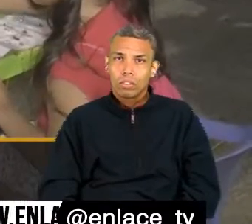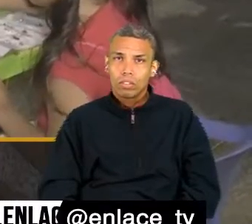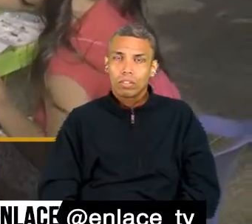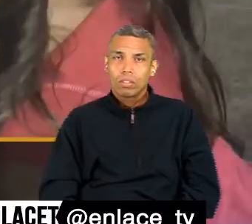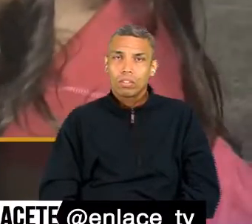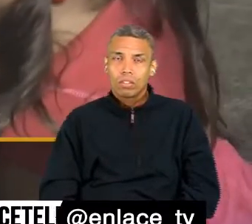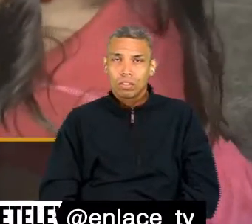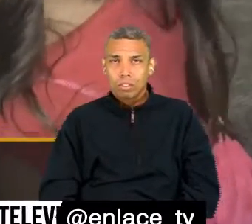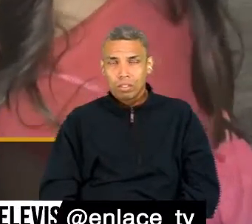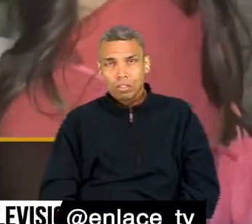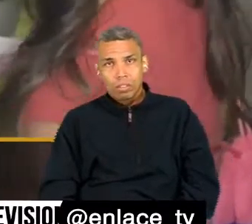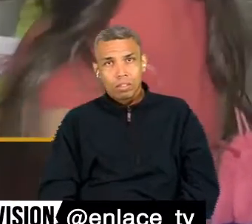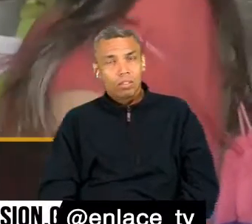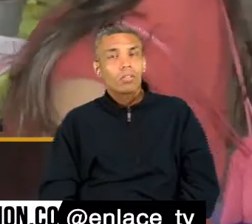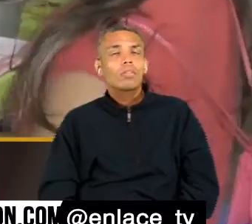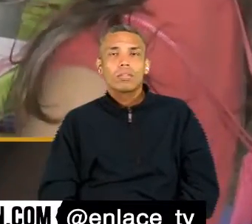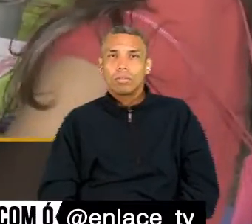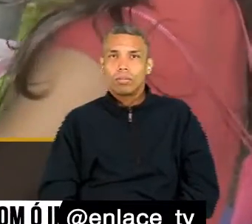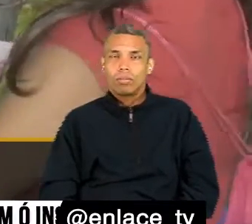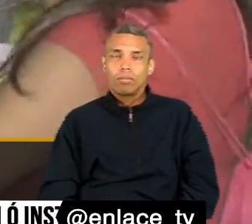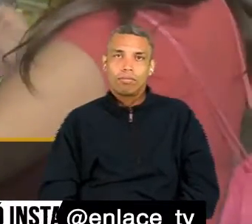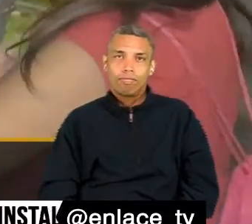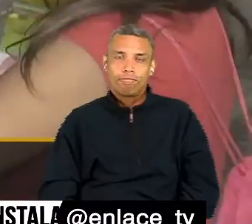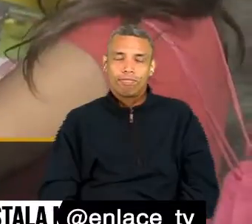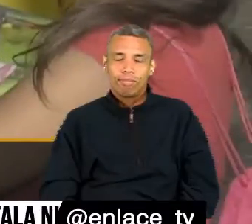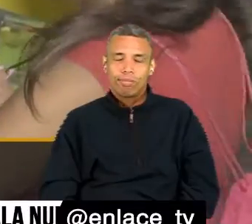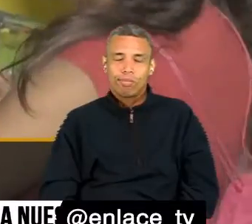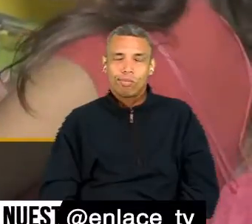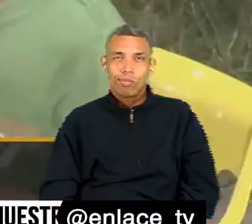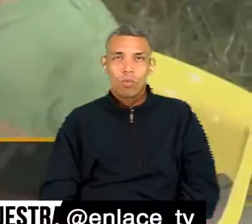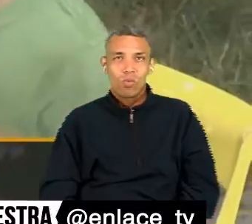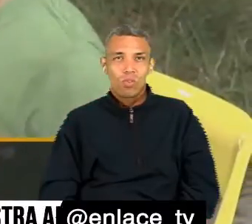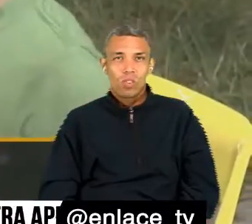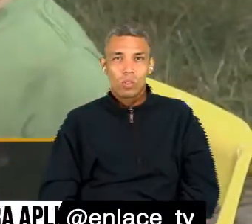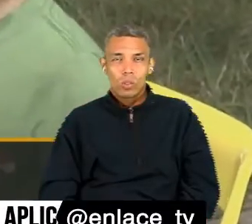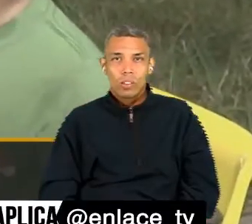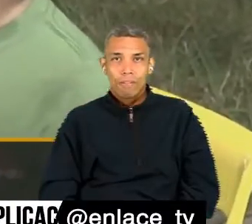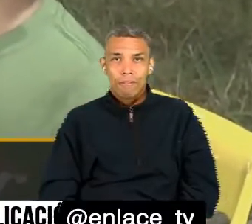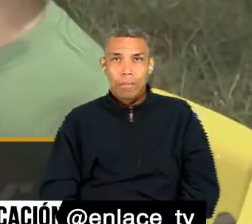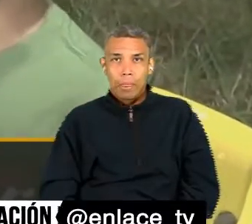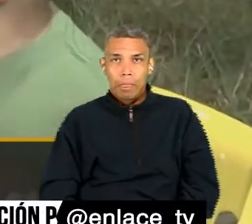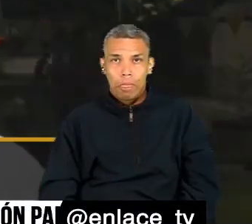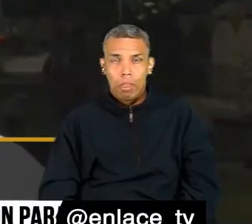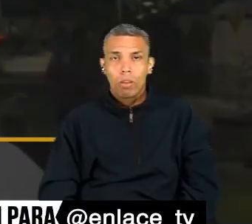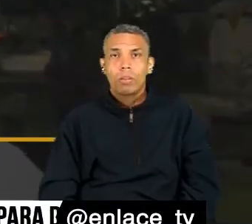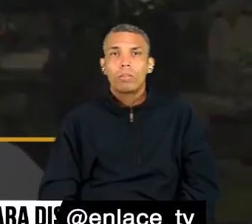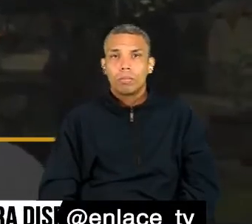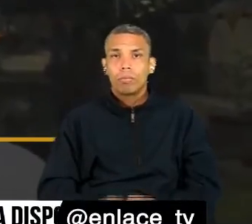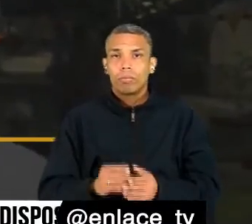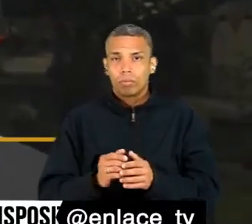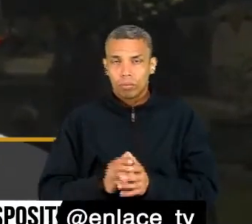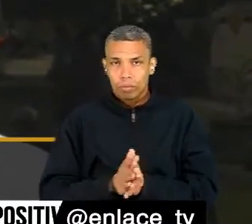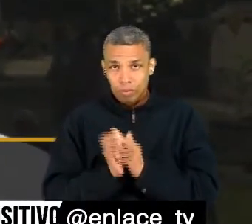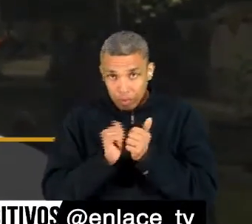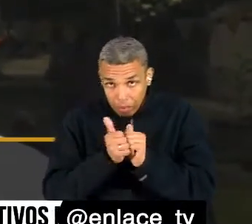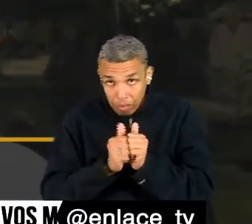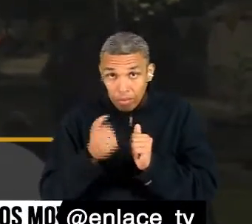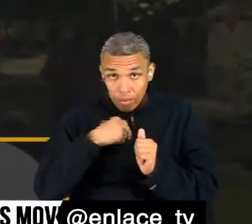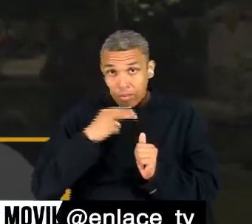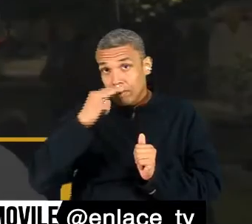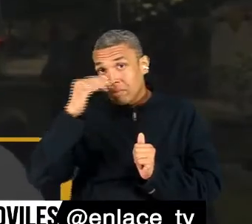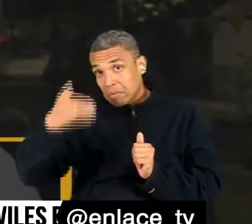aprovecharlas. Me ha parecido mejor por eso. Y nosotros más que todo por lo infantil, por la hija de nosotros que sale de ahí de deporte y nos la traemos para acá. La